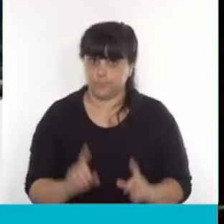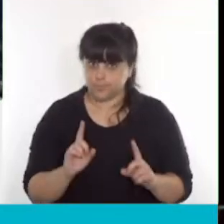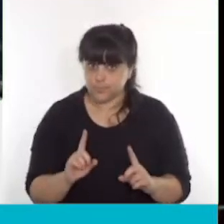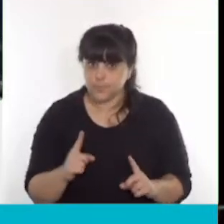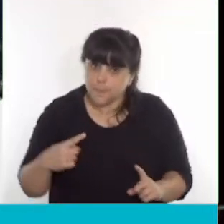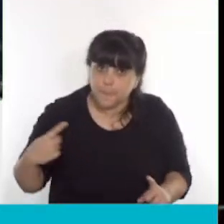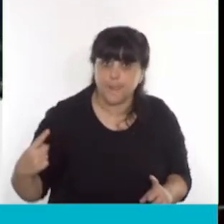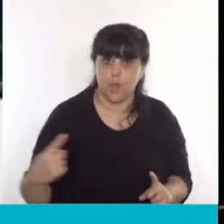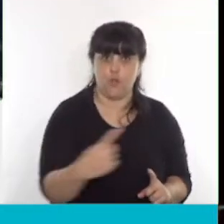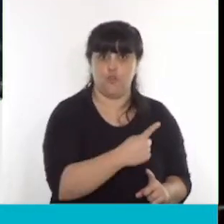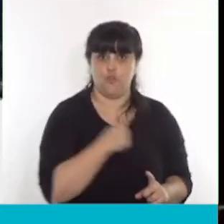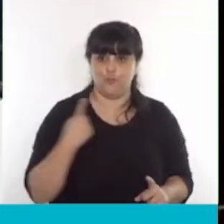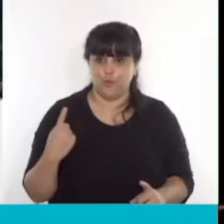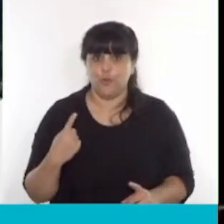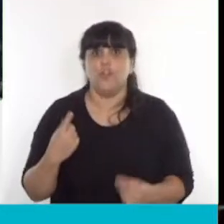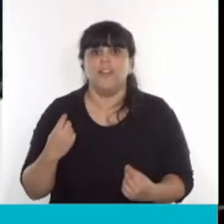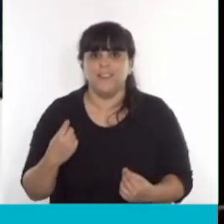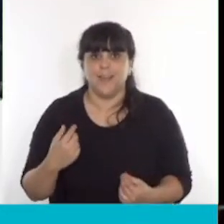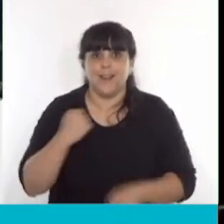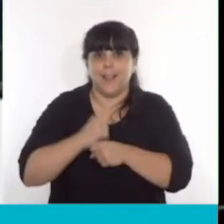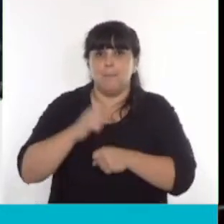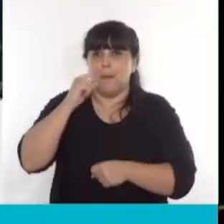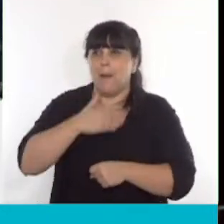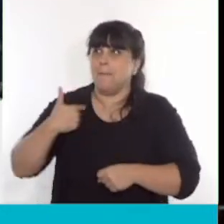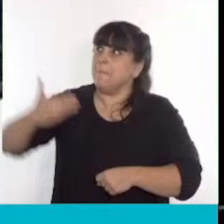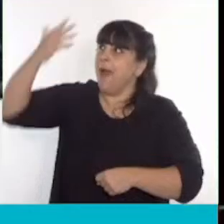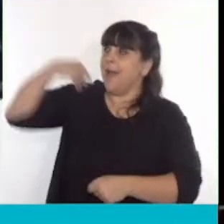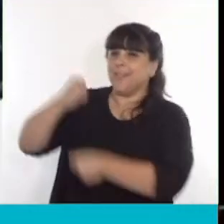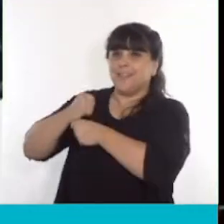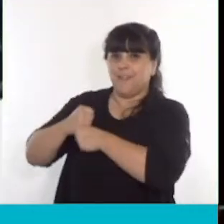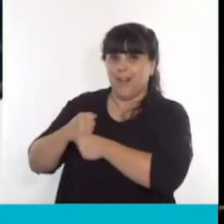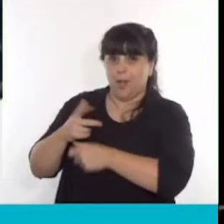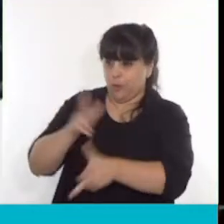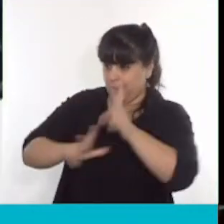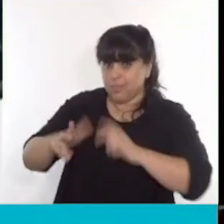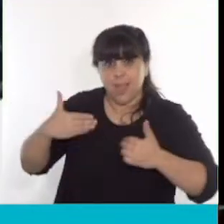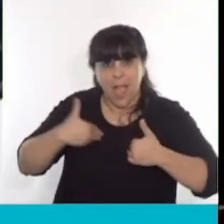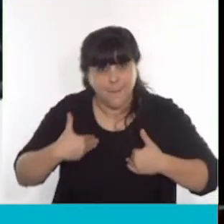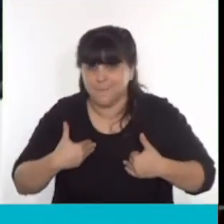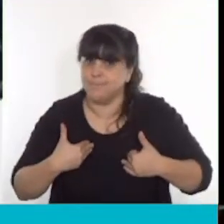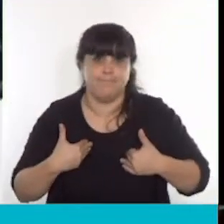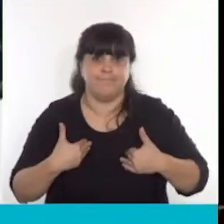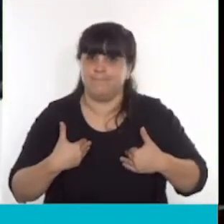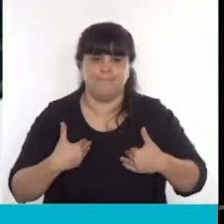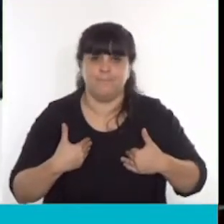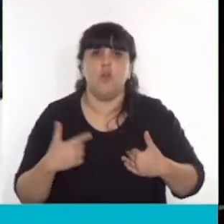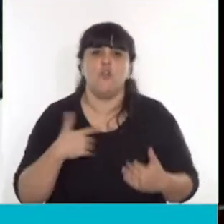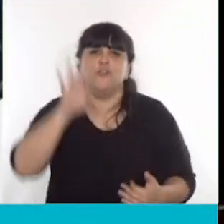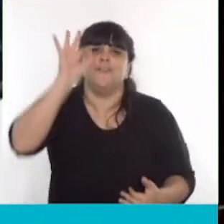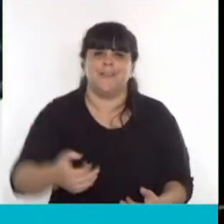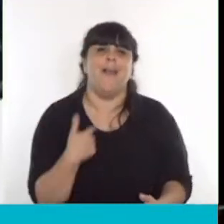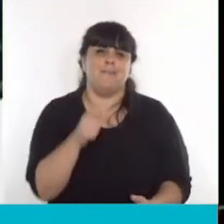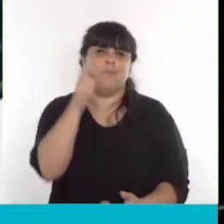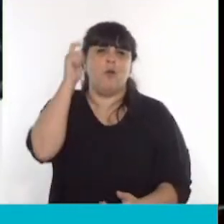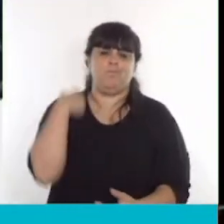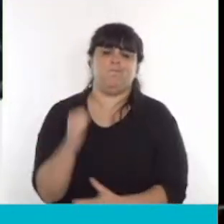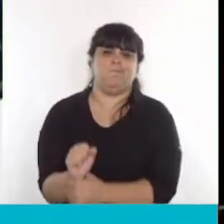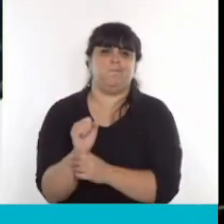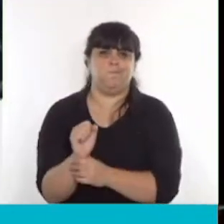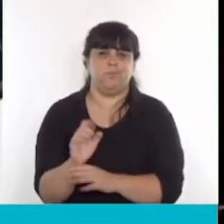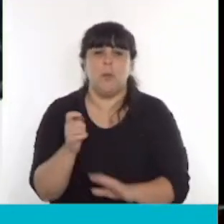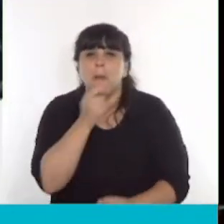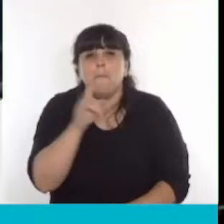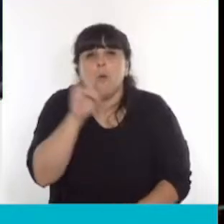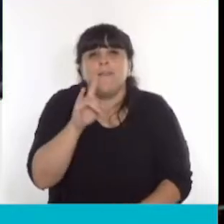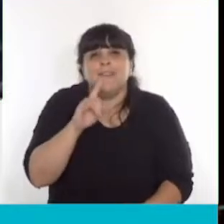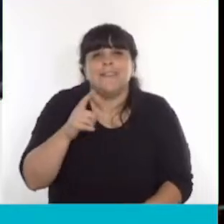nosotros, a los hijos de los trabajadores, las trabajadoras, no nos tienen que contar nada. Lo sabemos bien desde adentro, porque si no hubiera sido por la universidad pública,